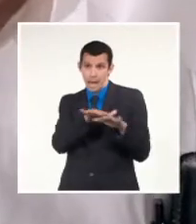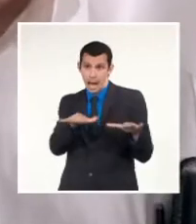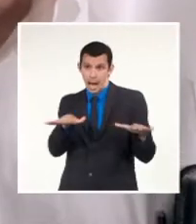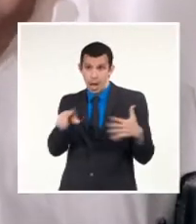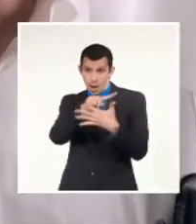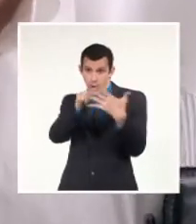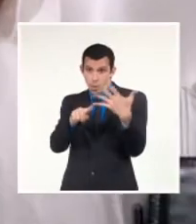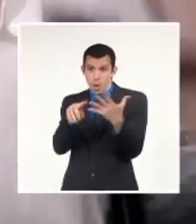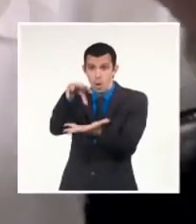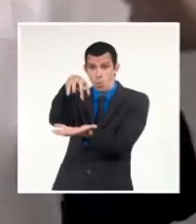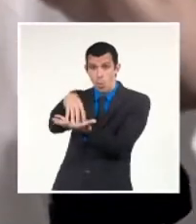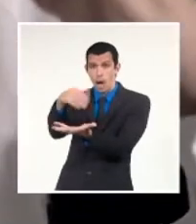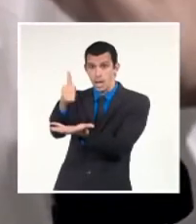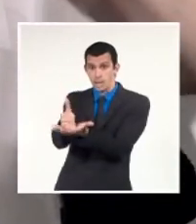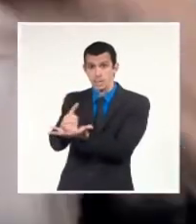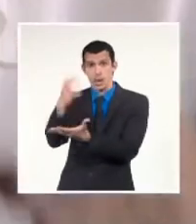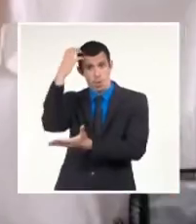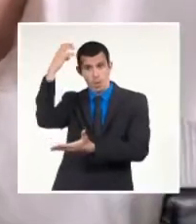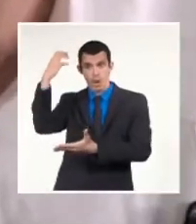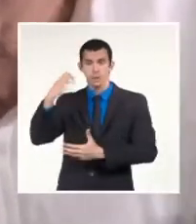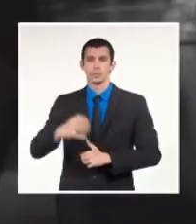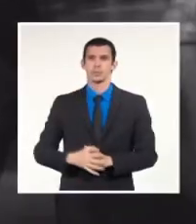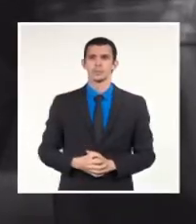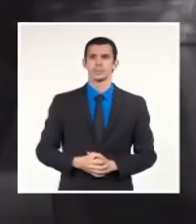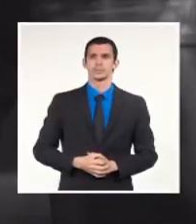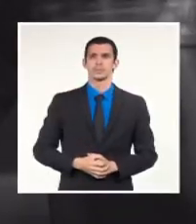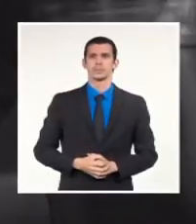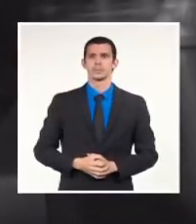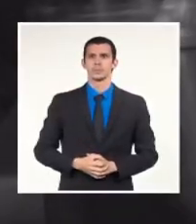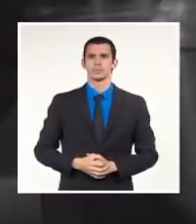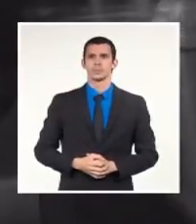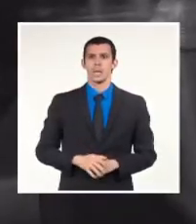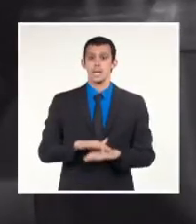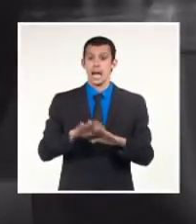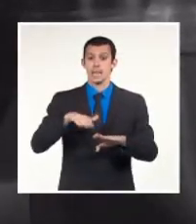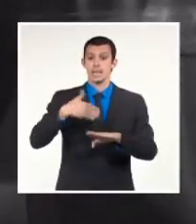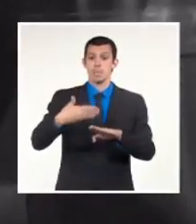Luego viene el momento en que Lolita levanta la bandera